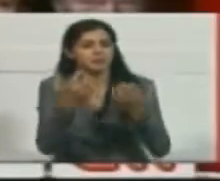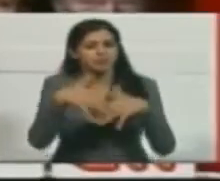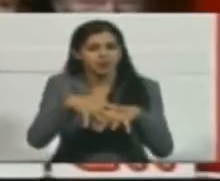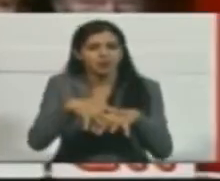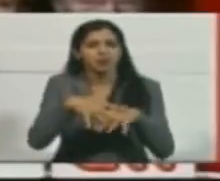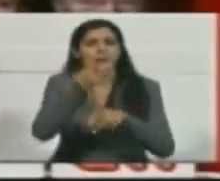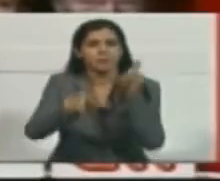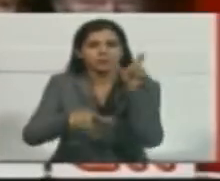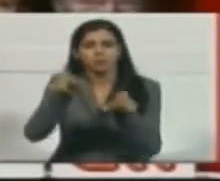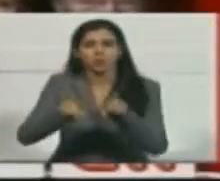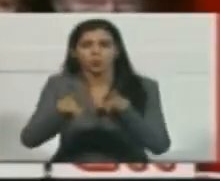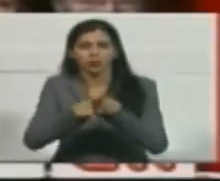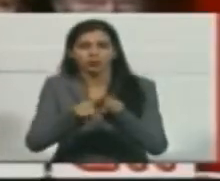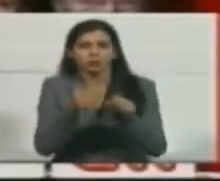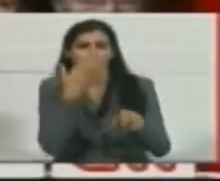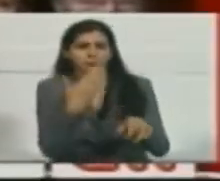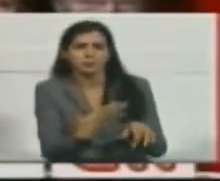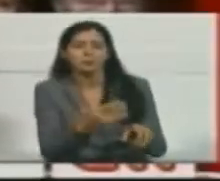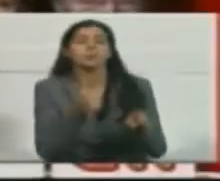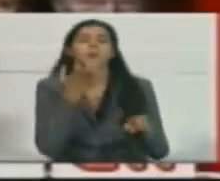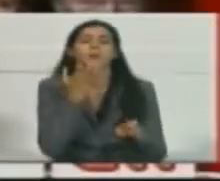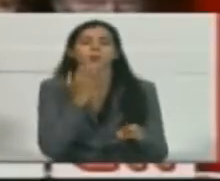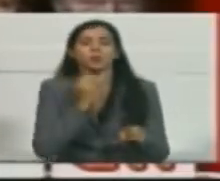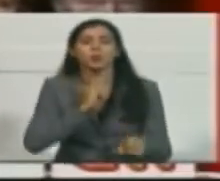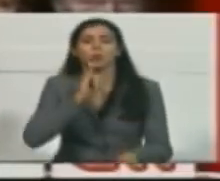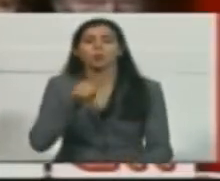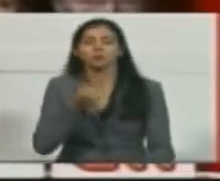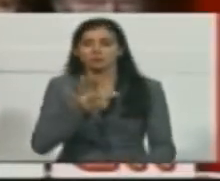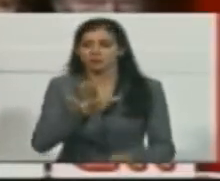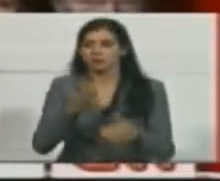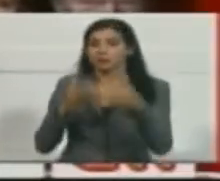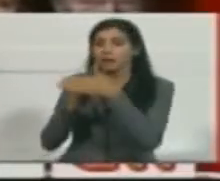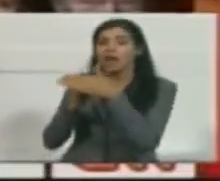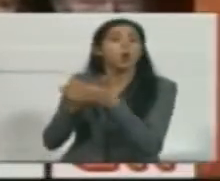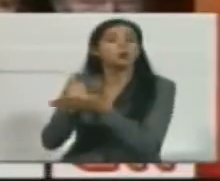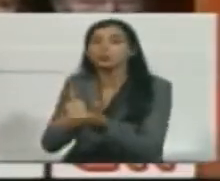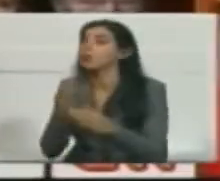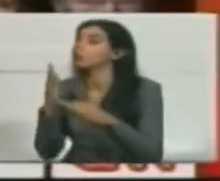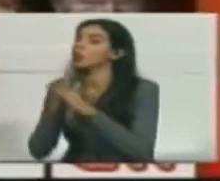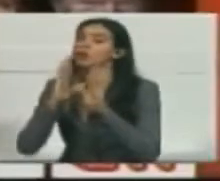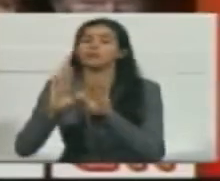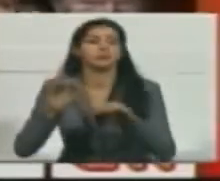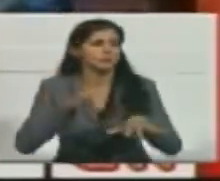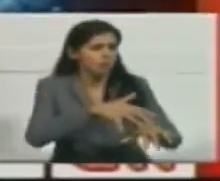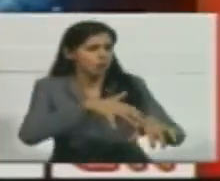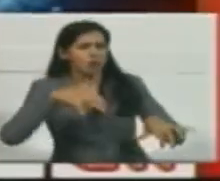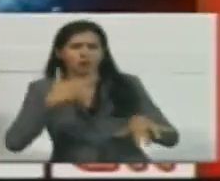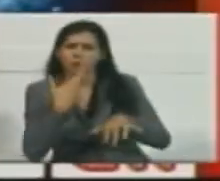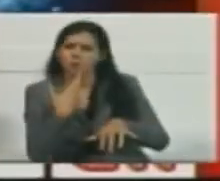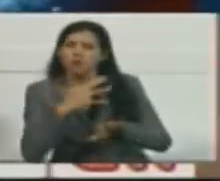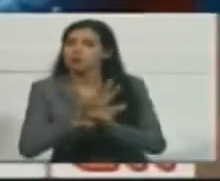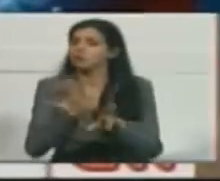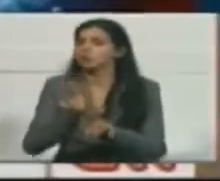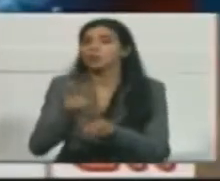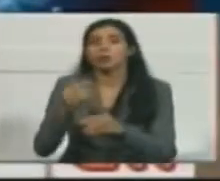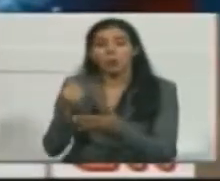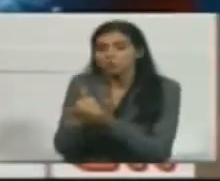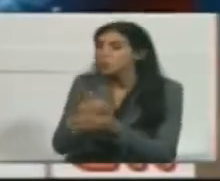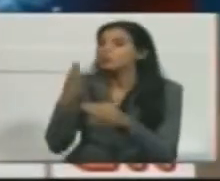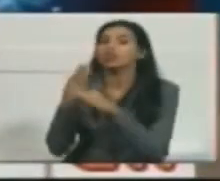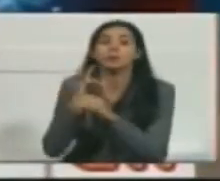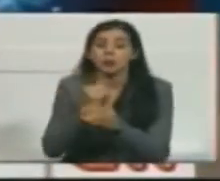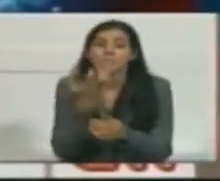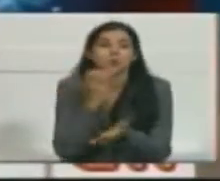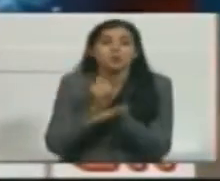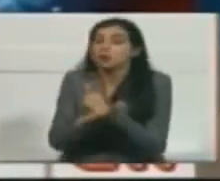como que desacreditan, como Julio Lo Coco, que no ayuda estorba. Como un marea roja. Escucha lo que voy a decir. Lo que no ayuda estorba. El